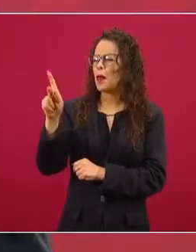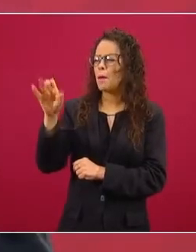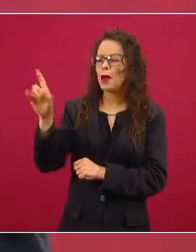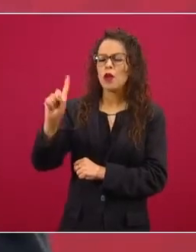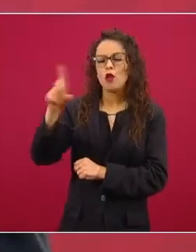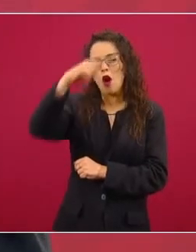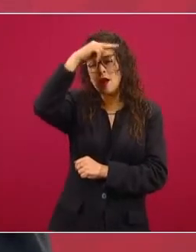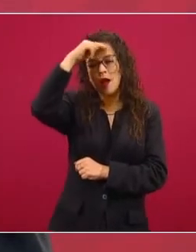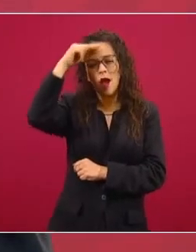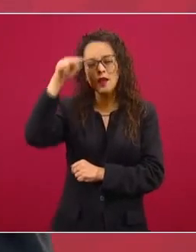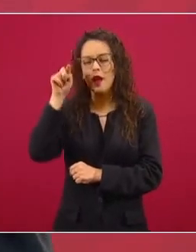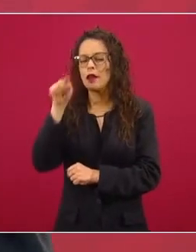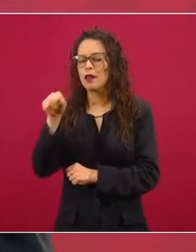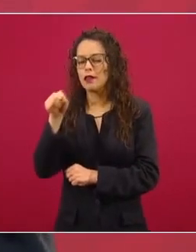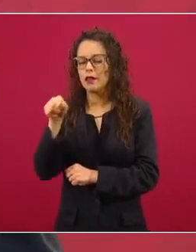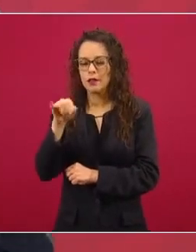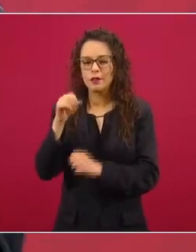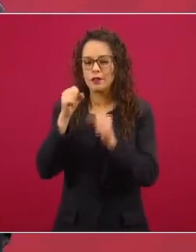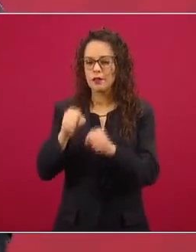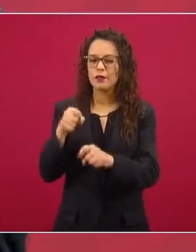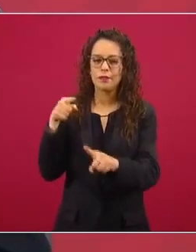sí, básicamente.